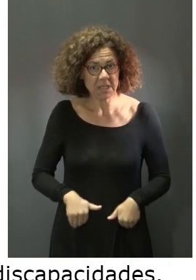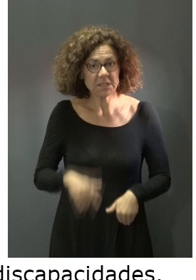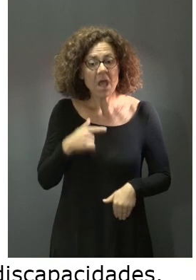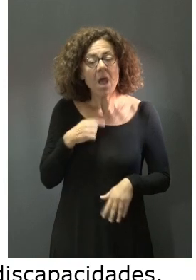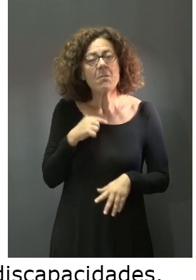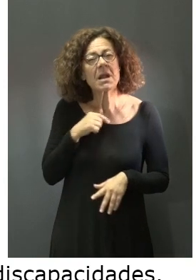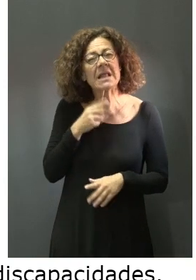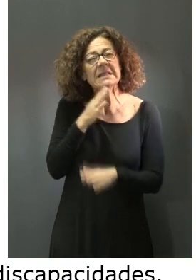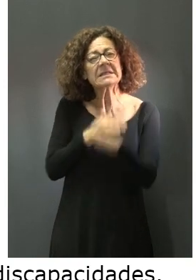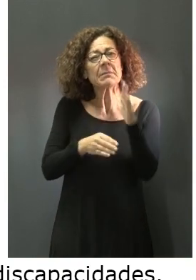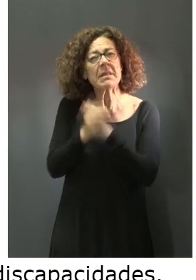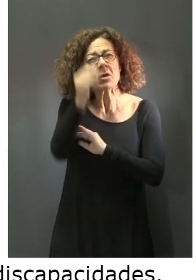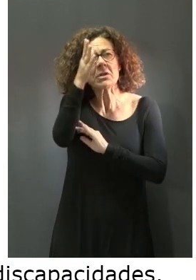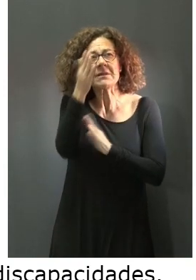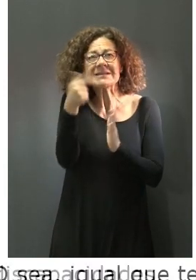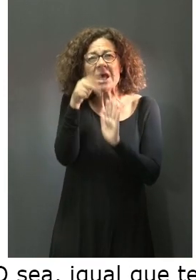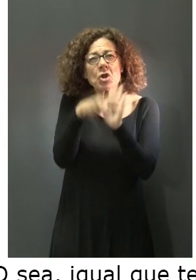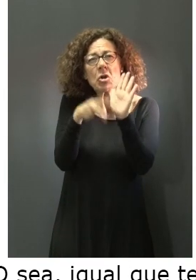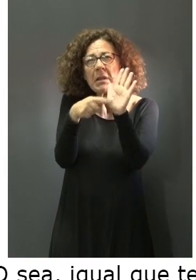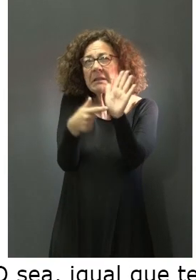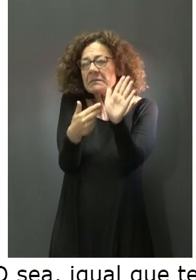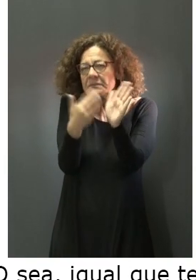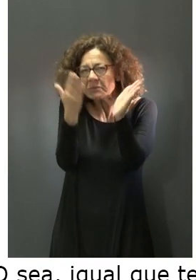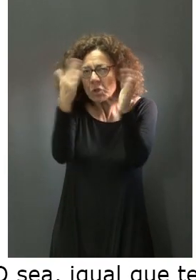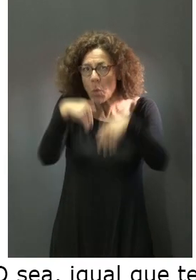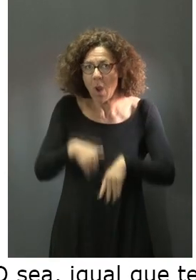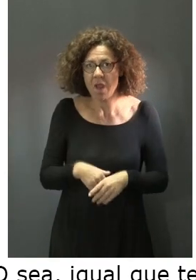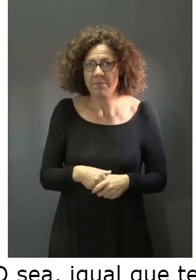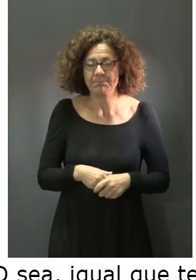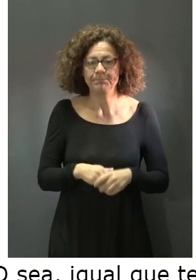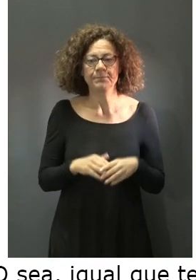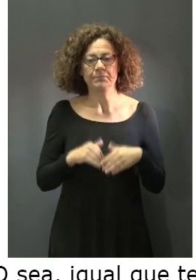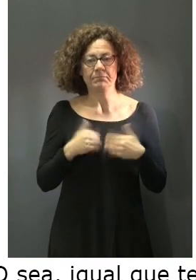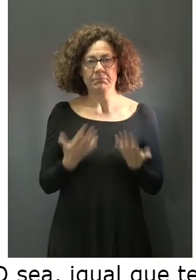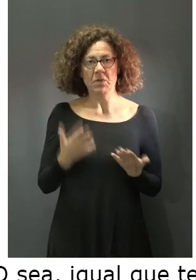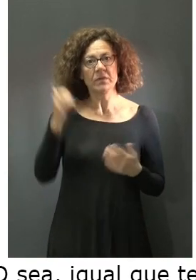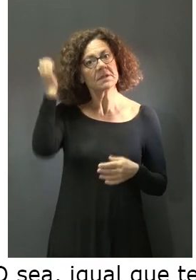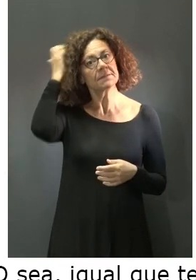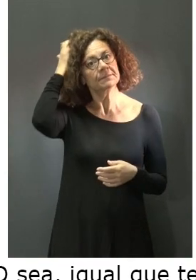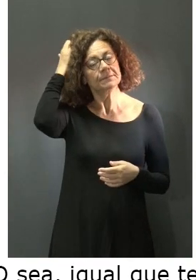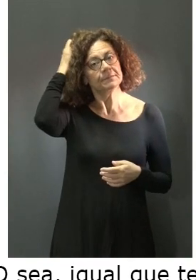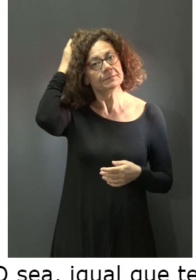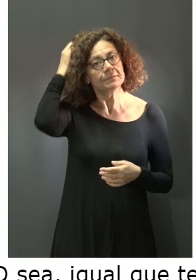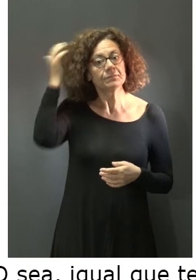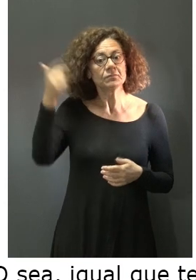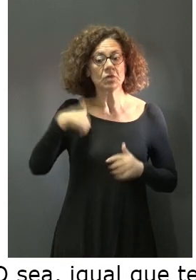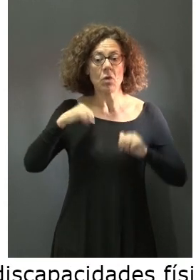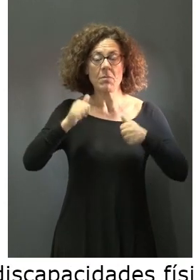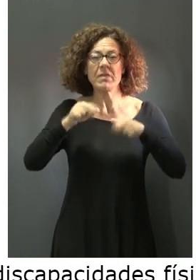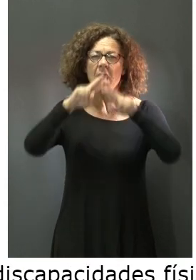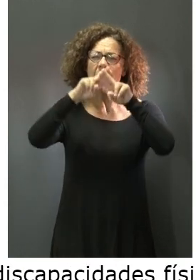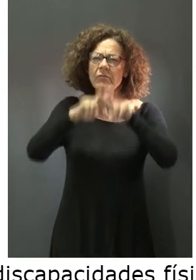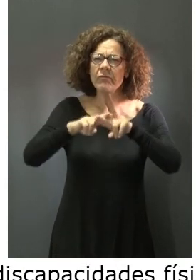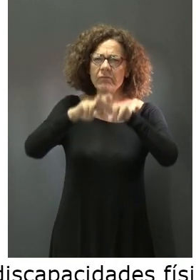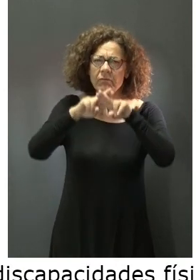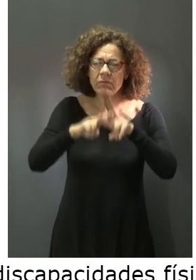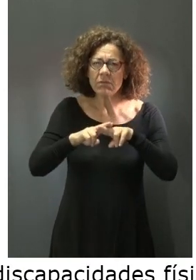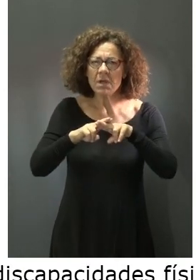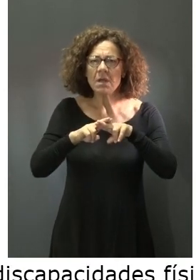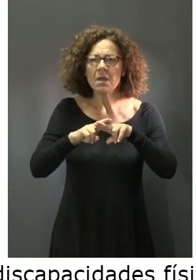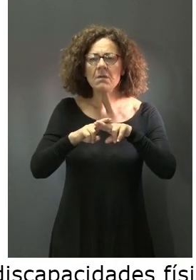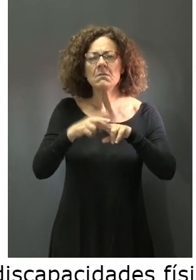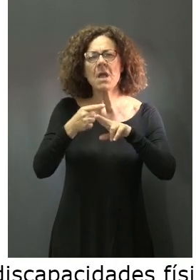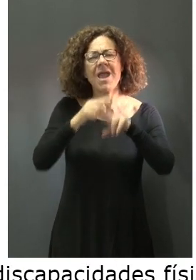las cognitivas no existe esta normativa. Entonces, cuando empecé a investigar, pues descubrí que pues, había